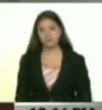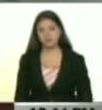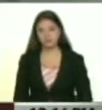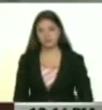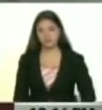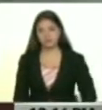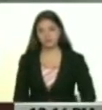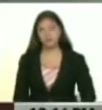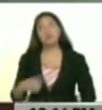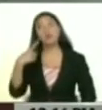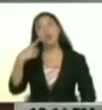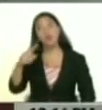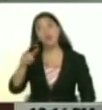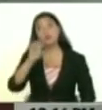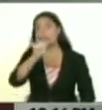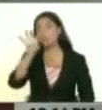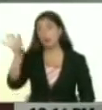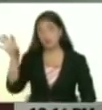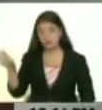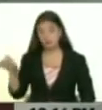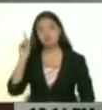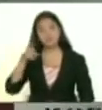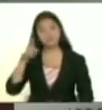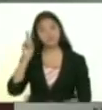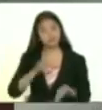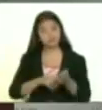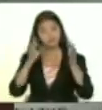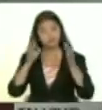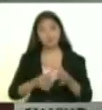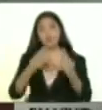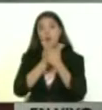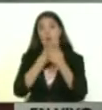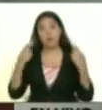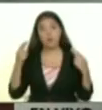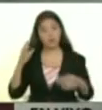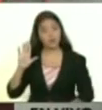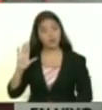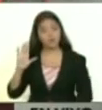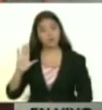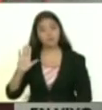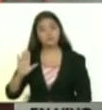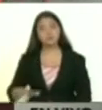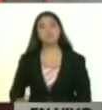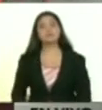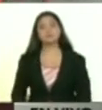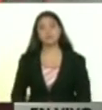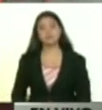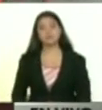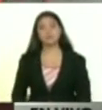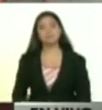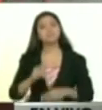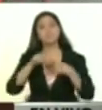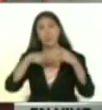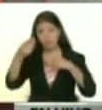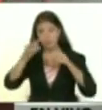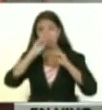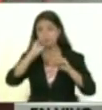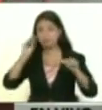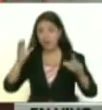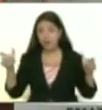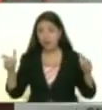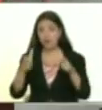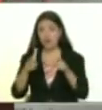Y otros países también han garantizado su compromiso, y vamos a convocar una reunión